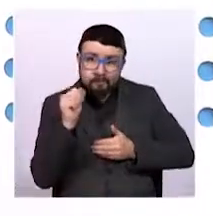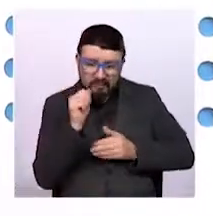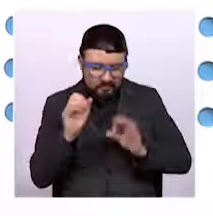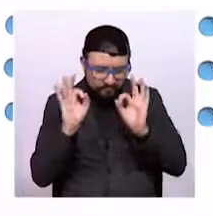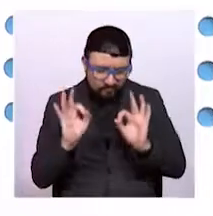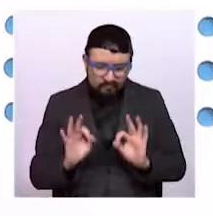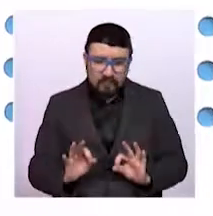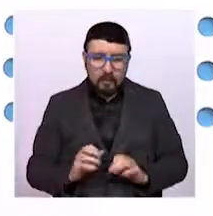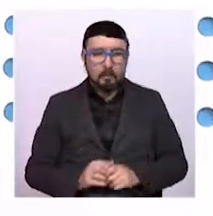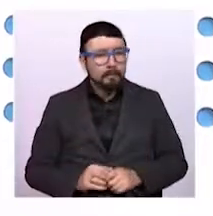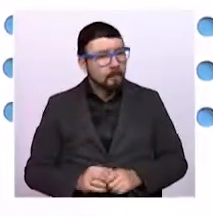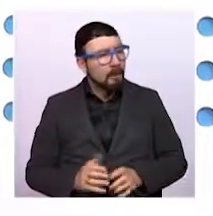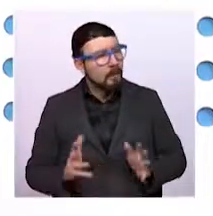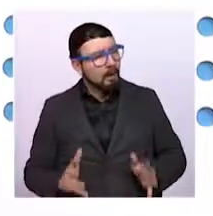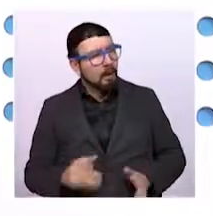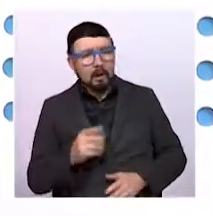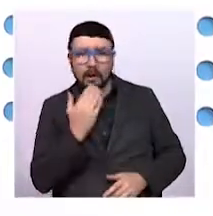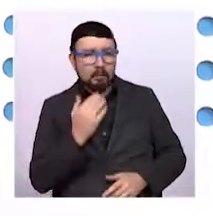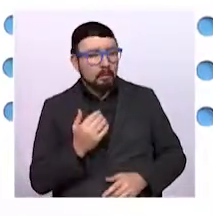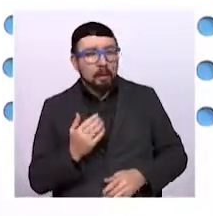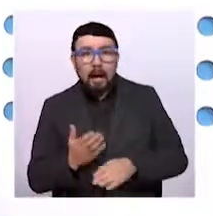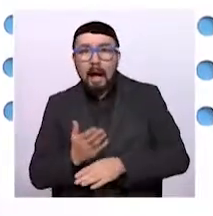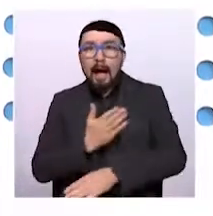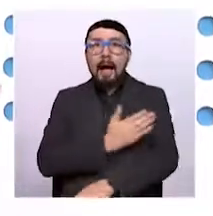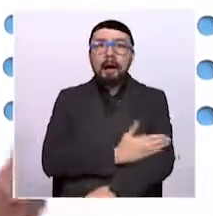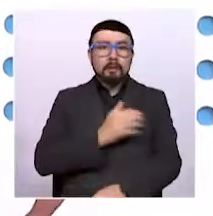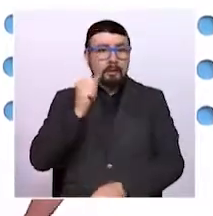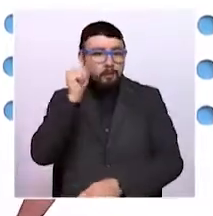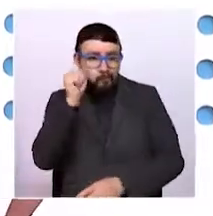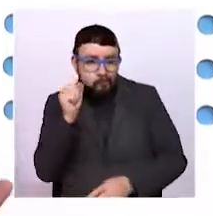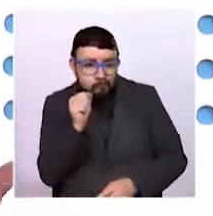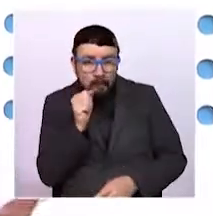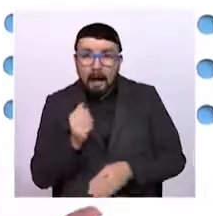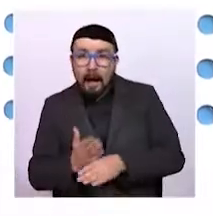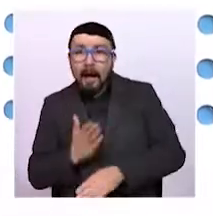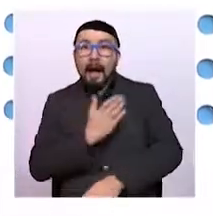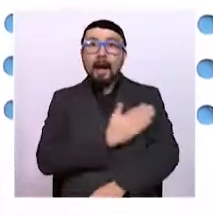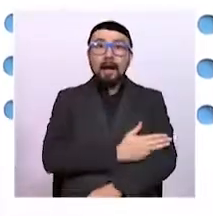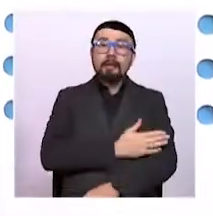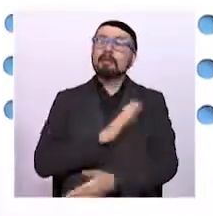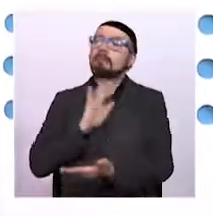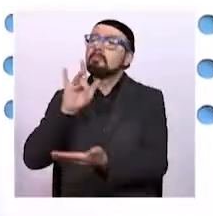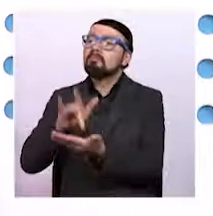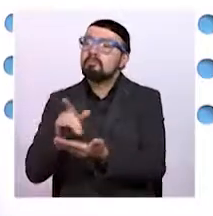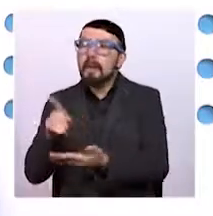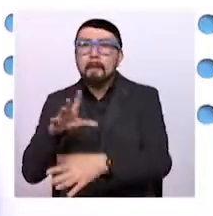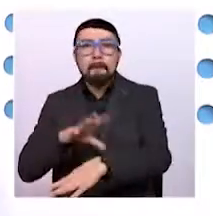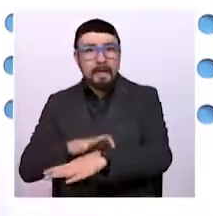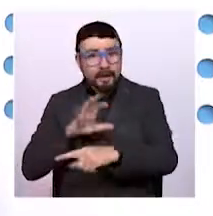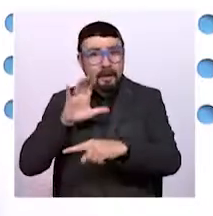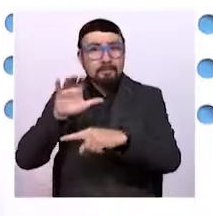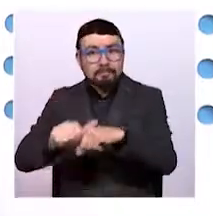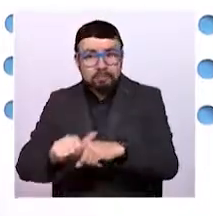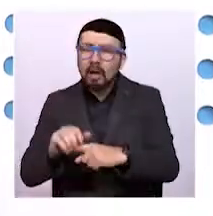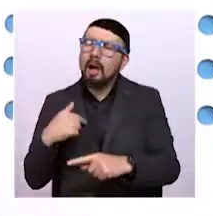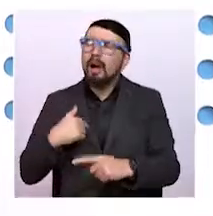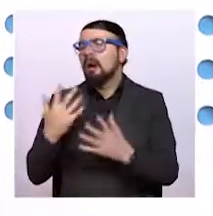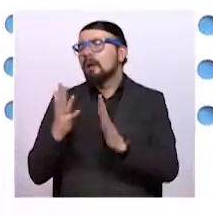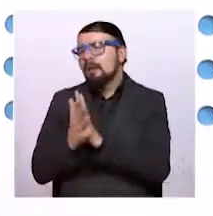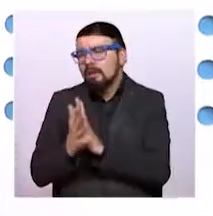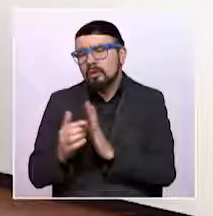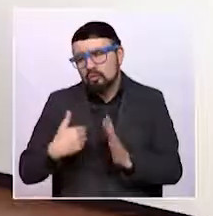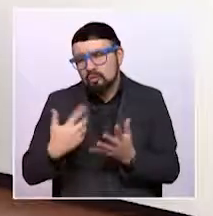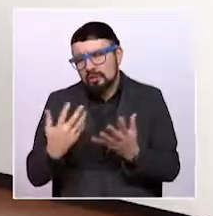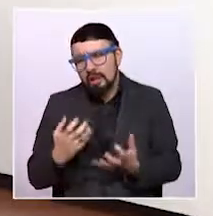una mujer que antes de quedar en embarazo vaya a una consulta médica informe que quiere quedar en embarazo